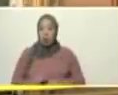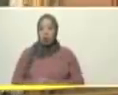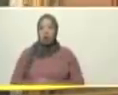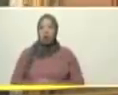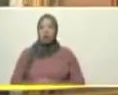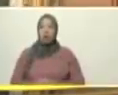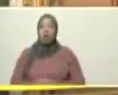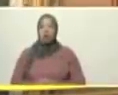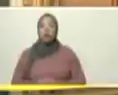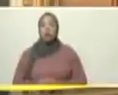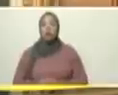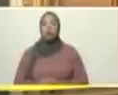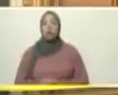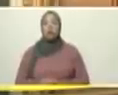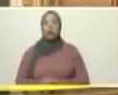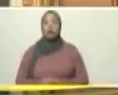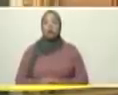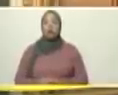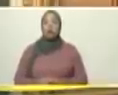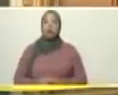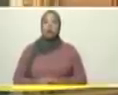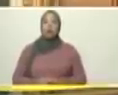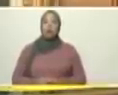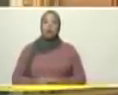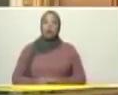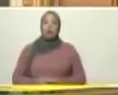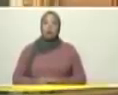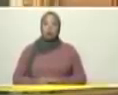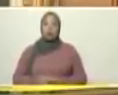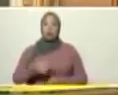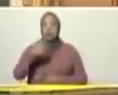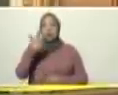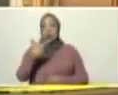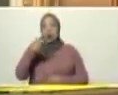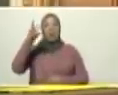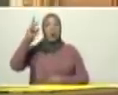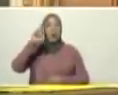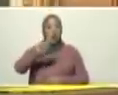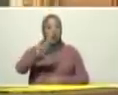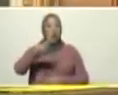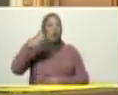3R.net, lo habrán escuchado, ¿verdad? Las 3R,